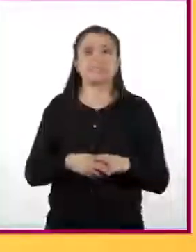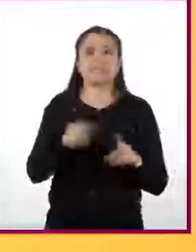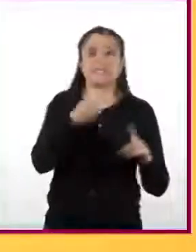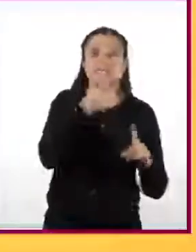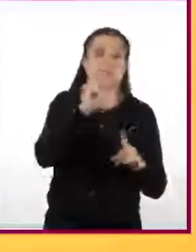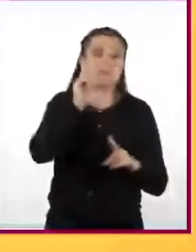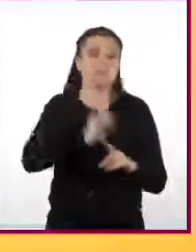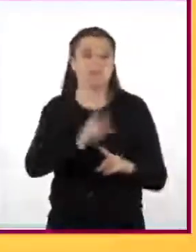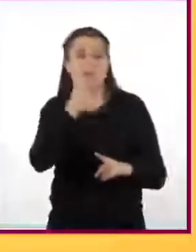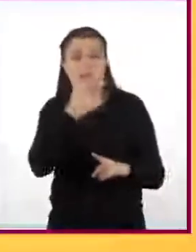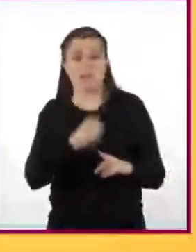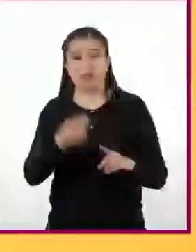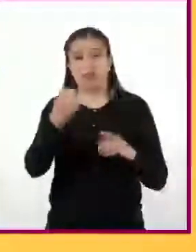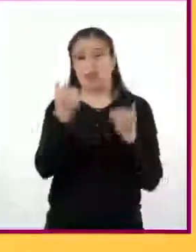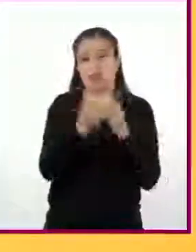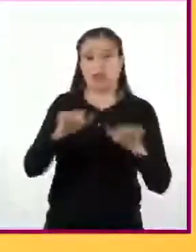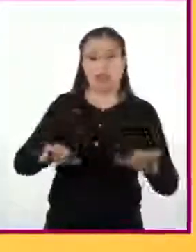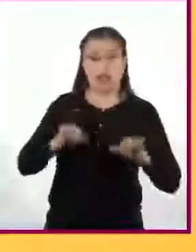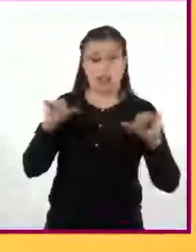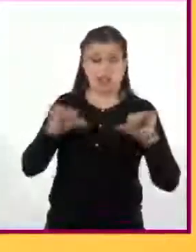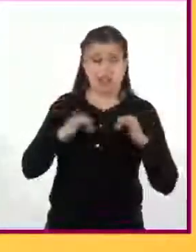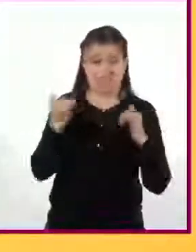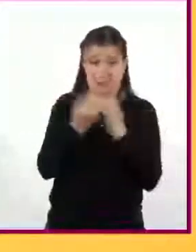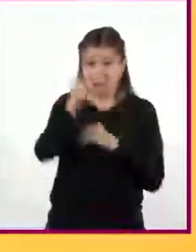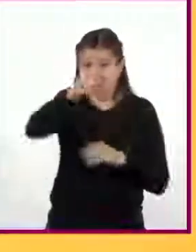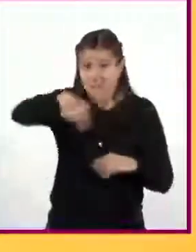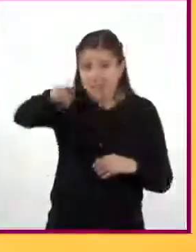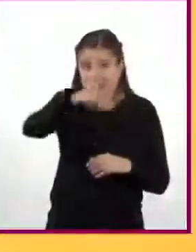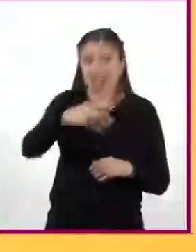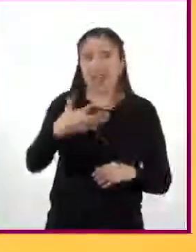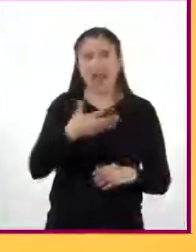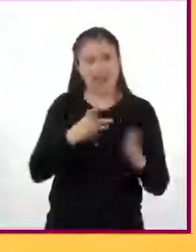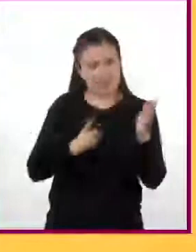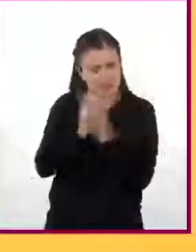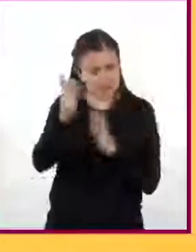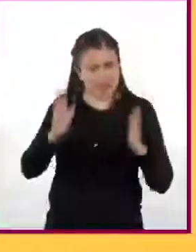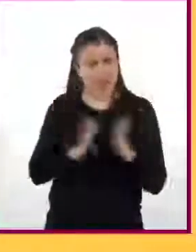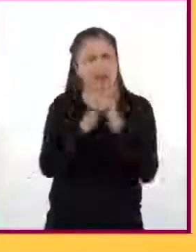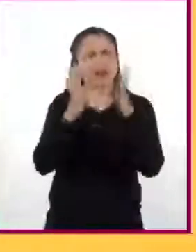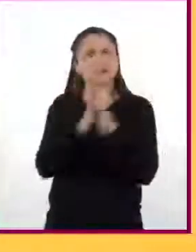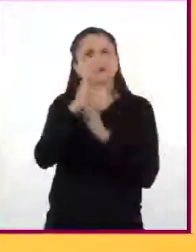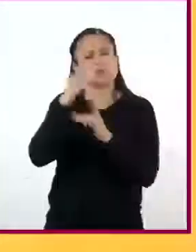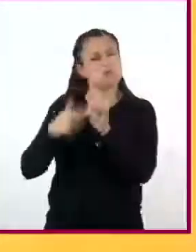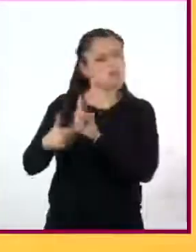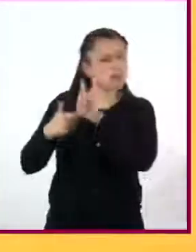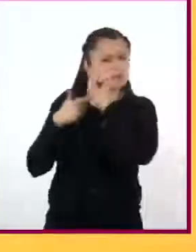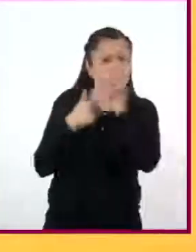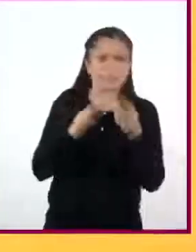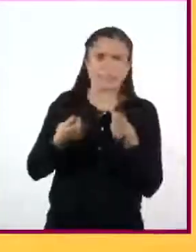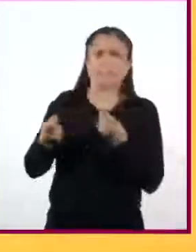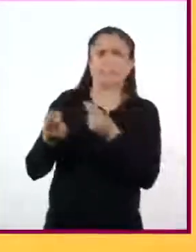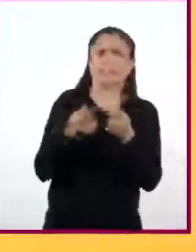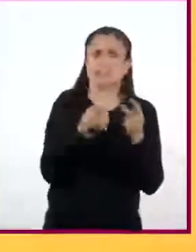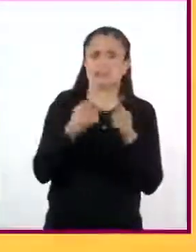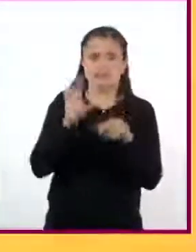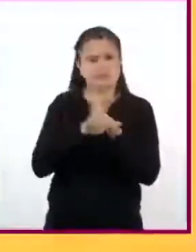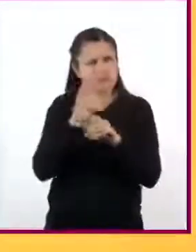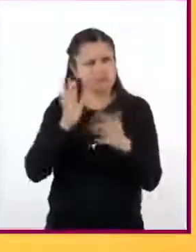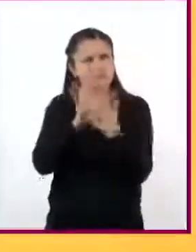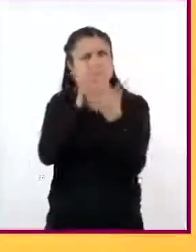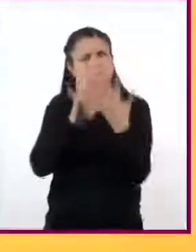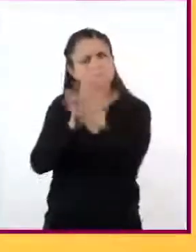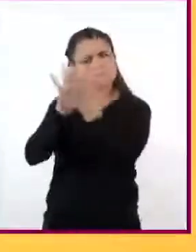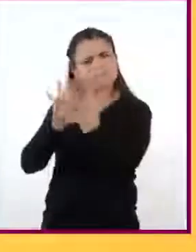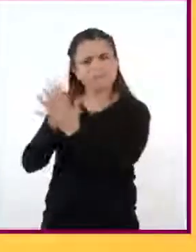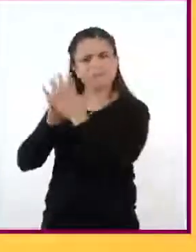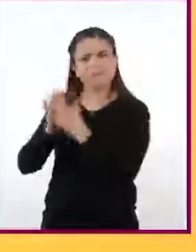niñas y los niños y las y los adolescentes como ustedes tienen derecho a participar de manera permanente y activa en las decisiones que se tomen en